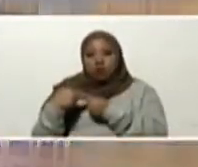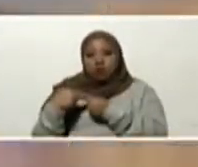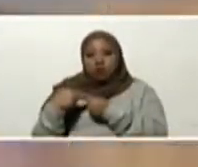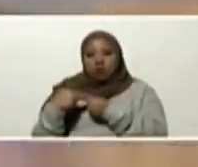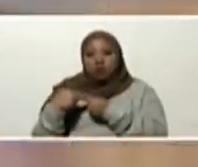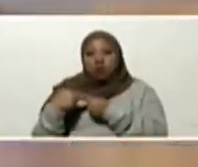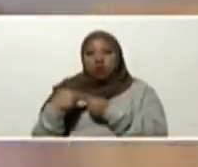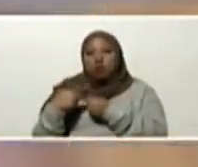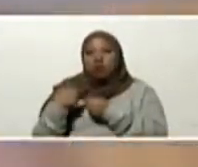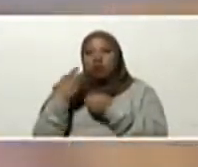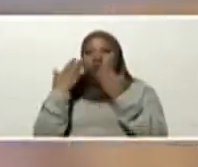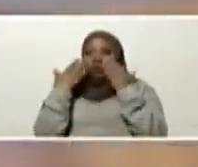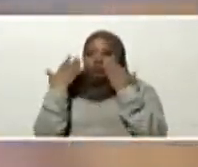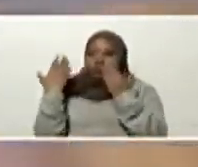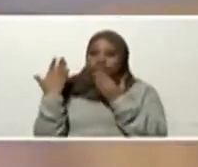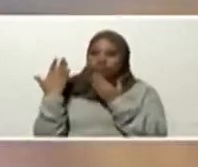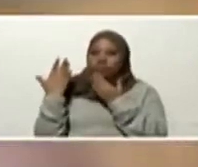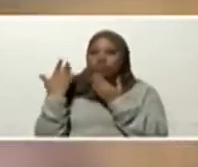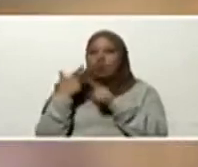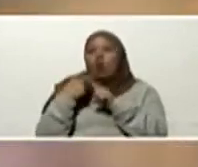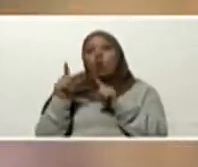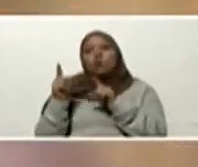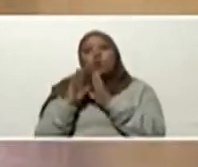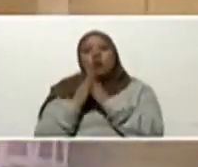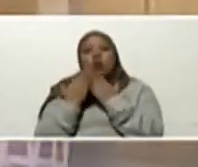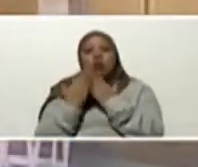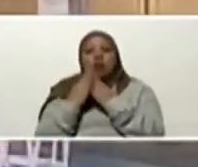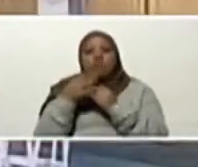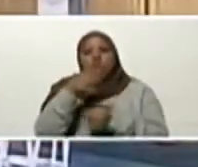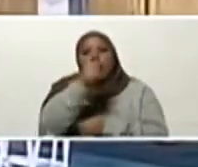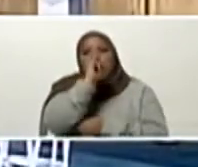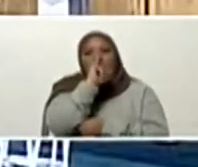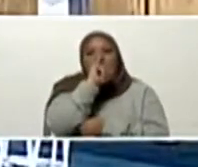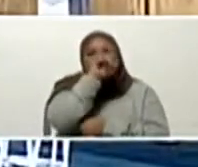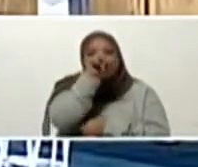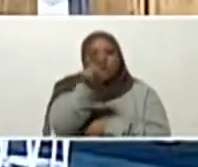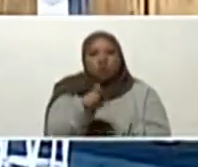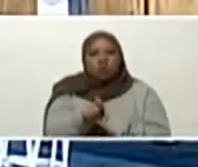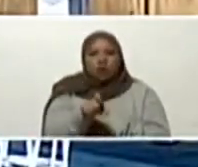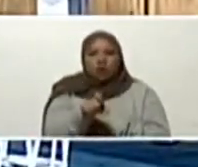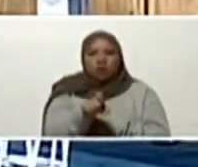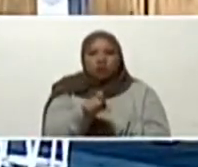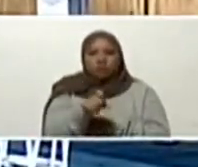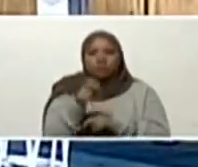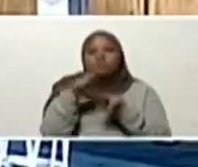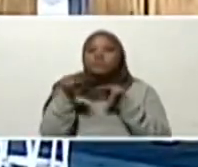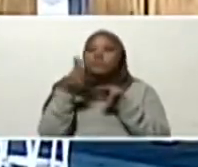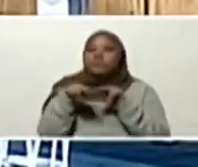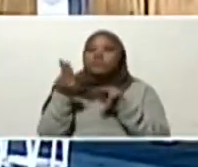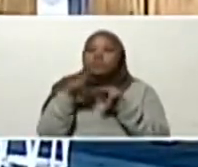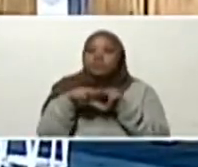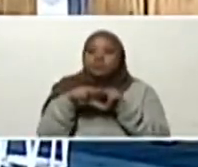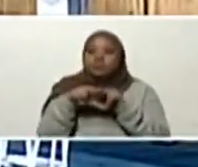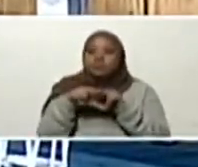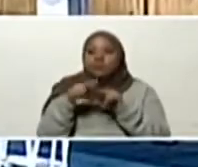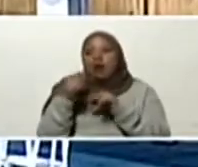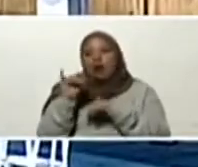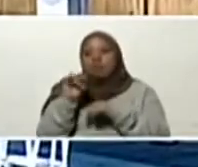de Johnny Hidalgo. ¿Qué otro libro tenemos por ahí? Tenemos libros para niños, dice Dimas